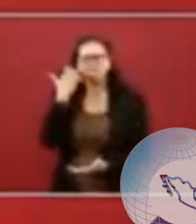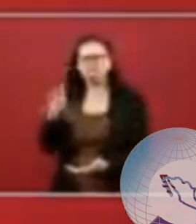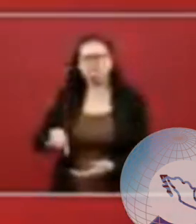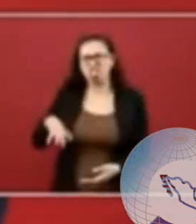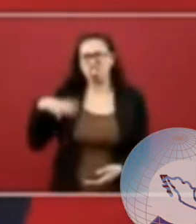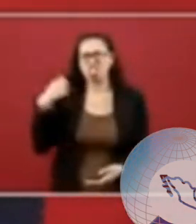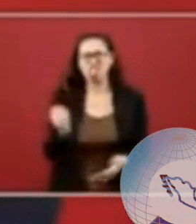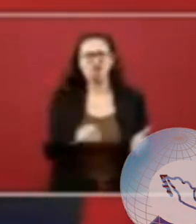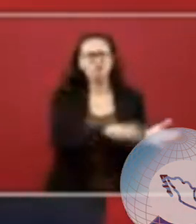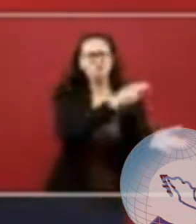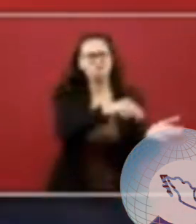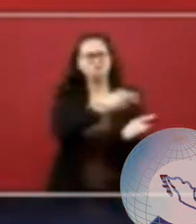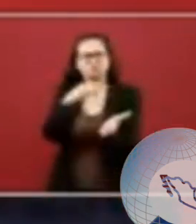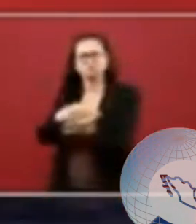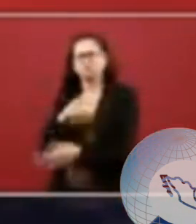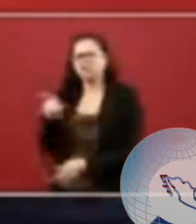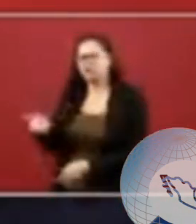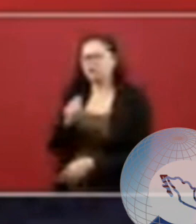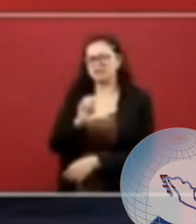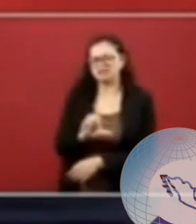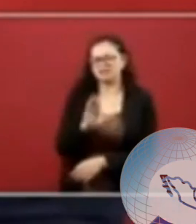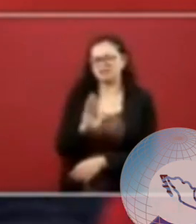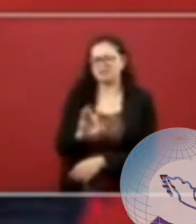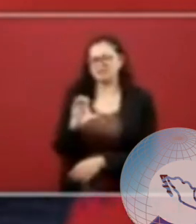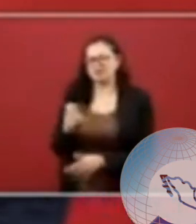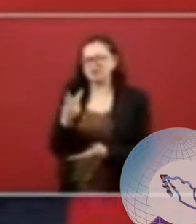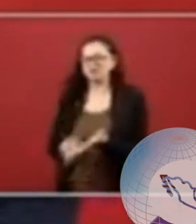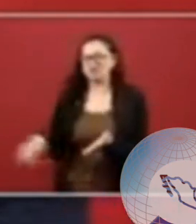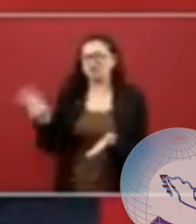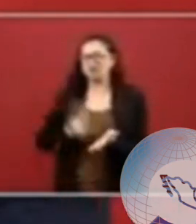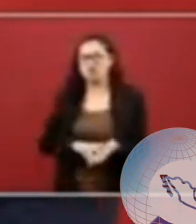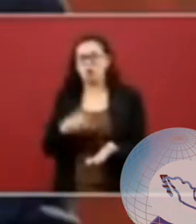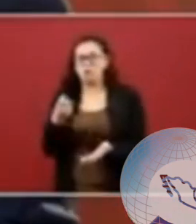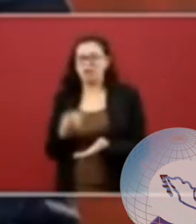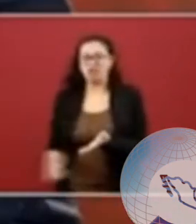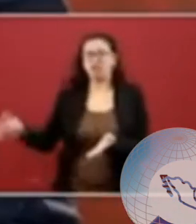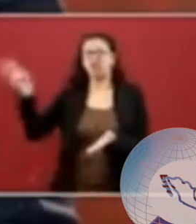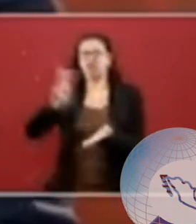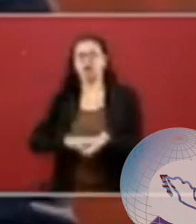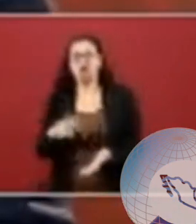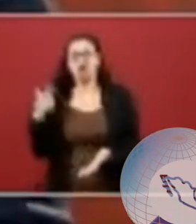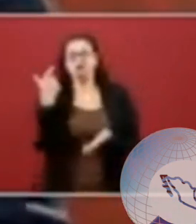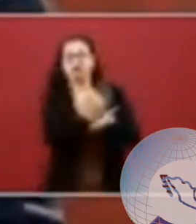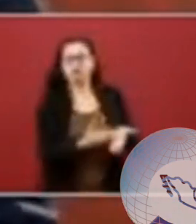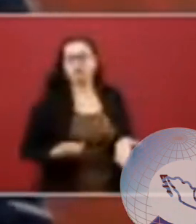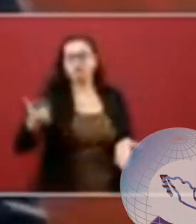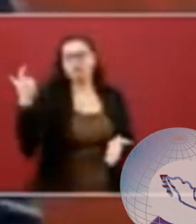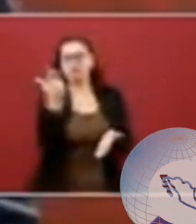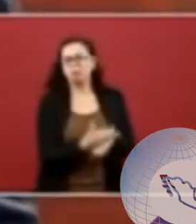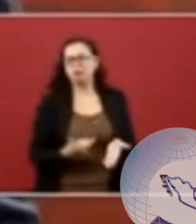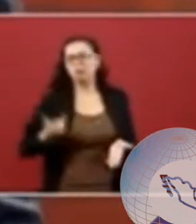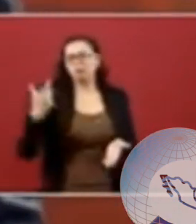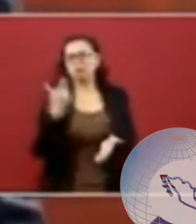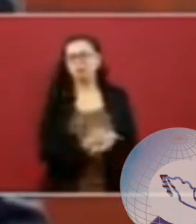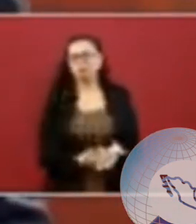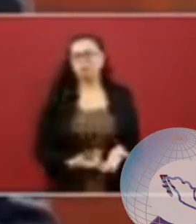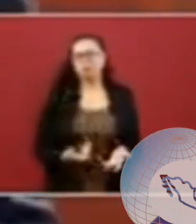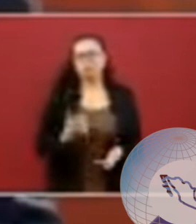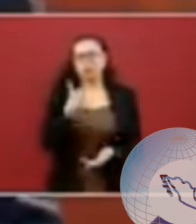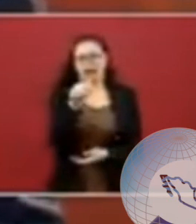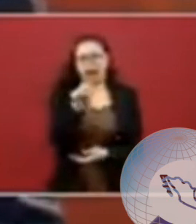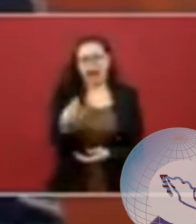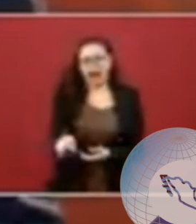para que la Comisión Federal de Electricidad pagara doble o triple en compra de